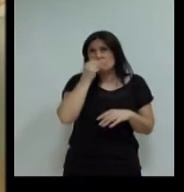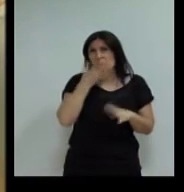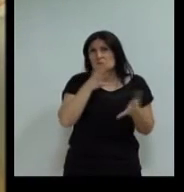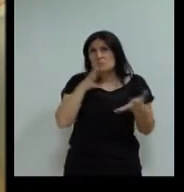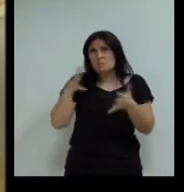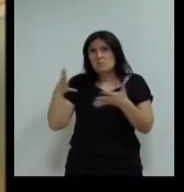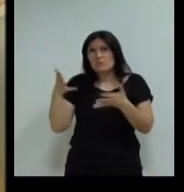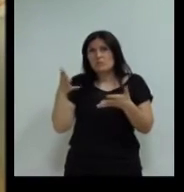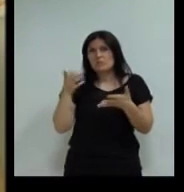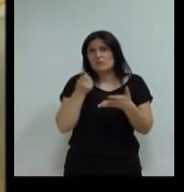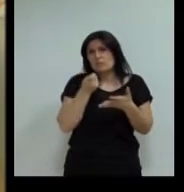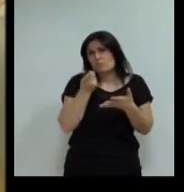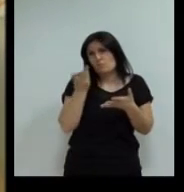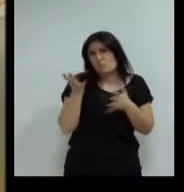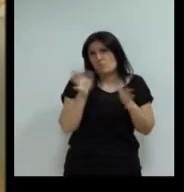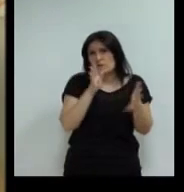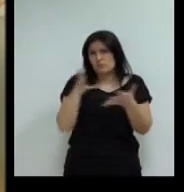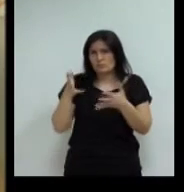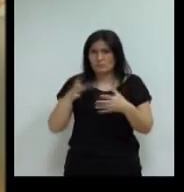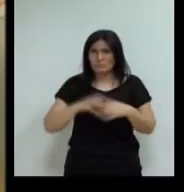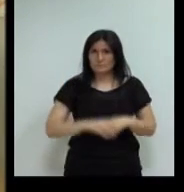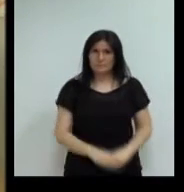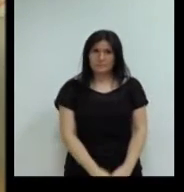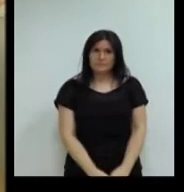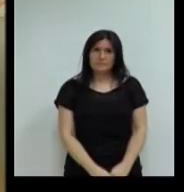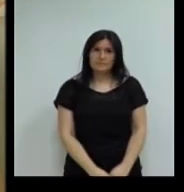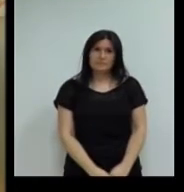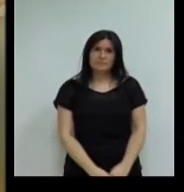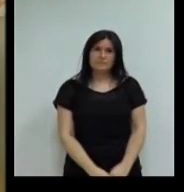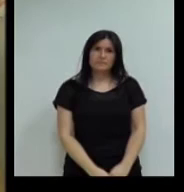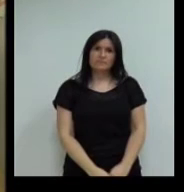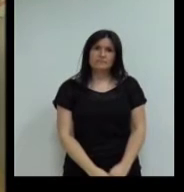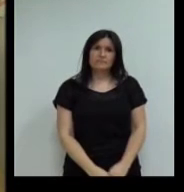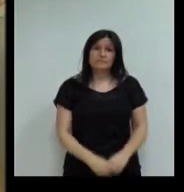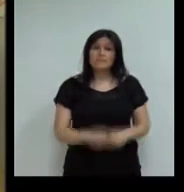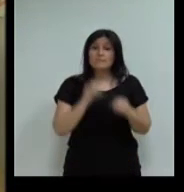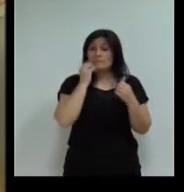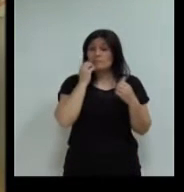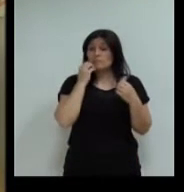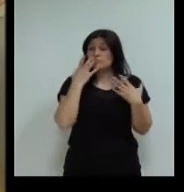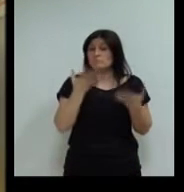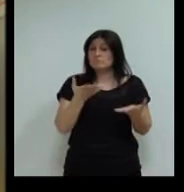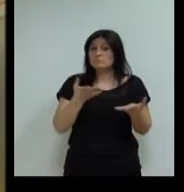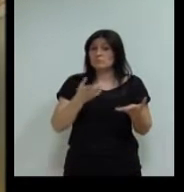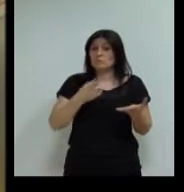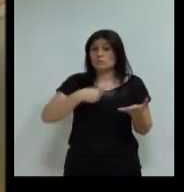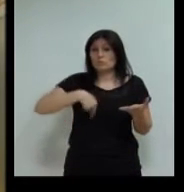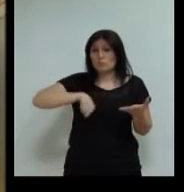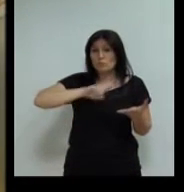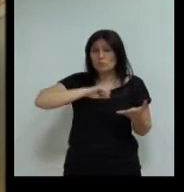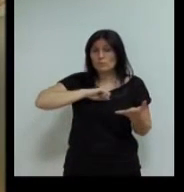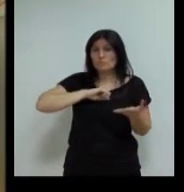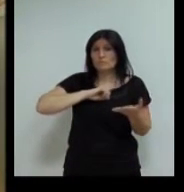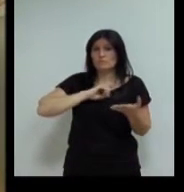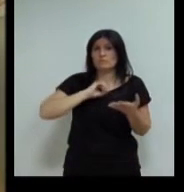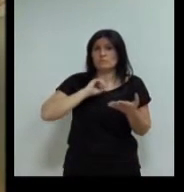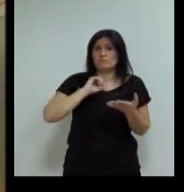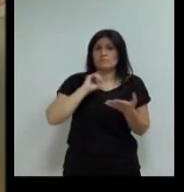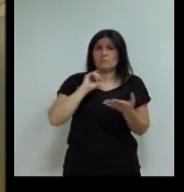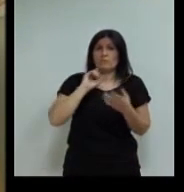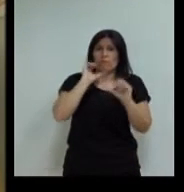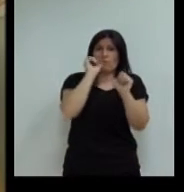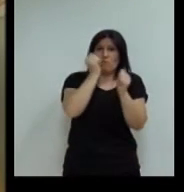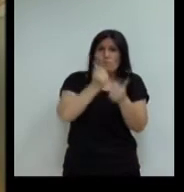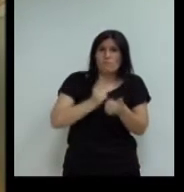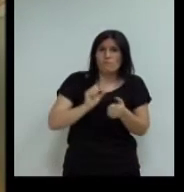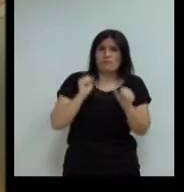orden de magnitud andamos. Y bueno, pues un poco nuestra... Pues, la